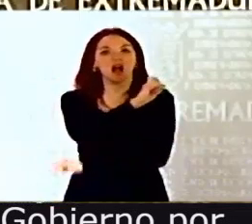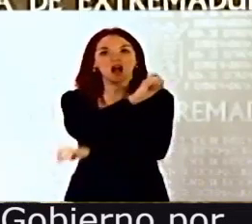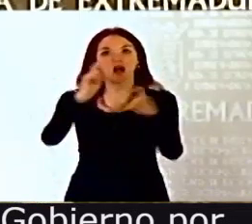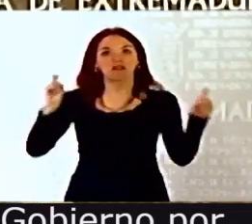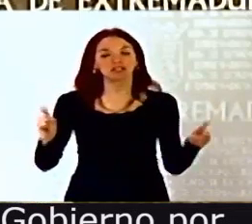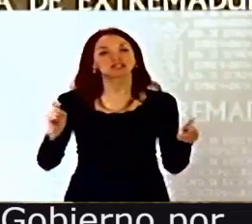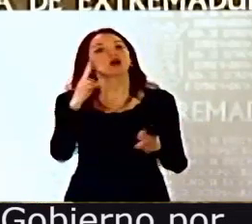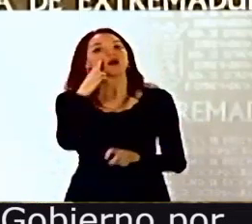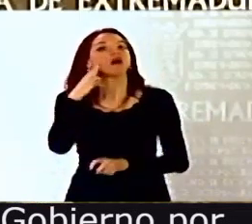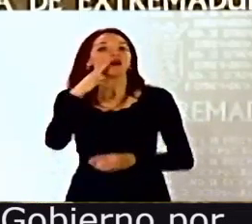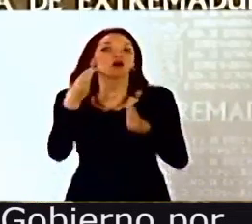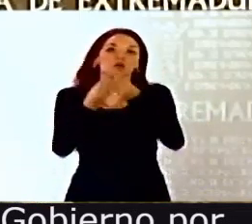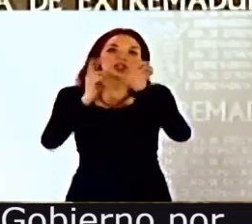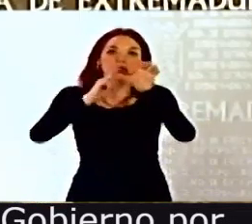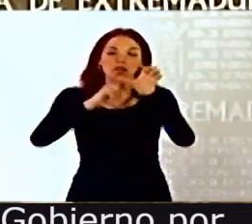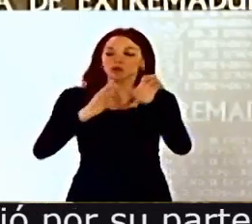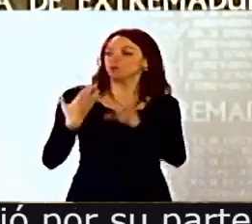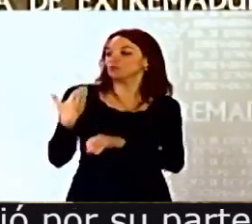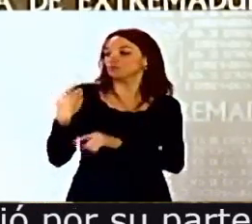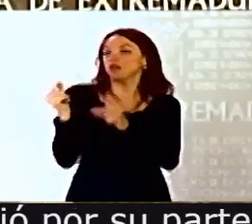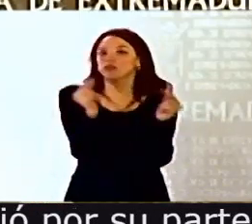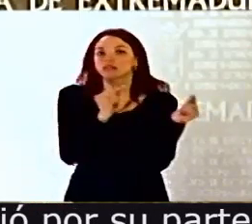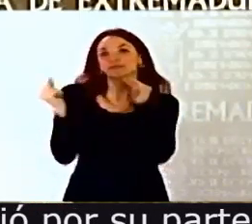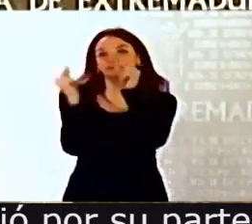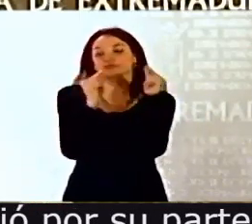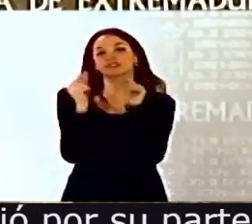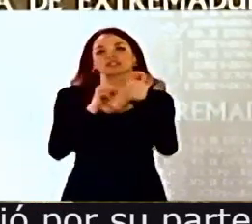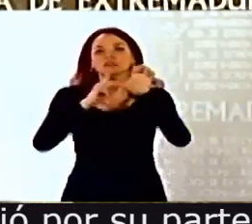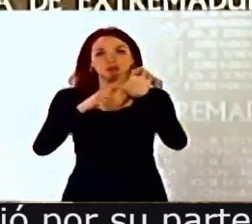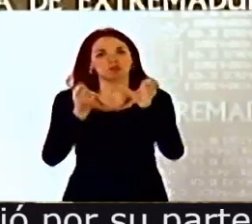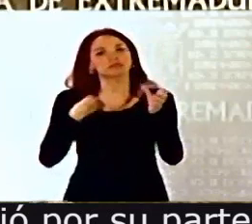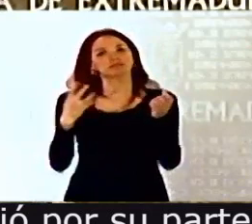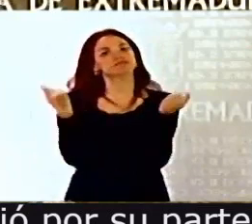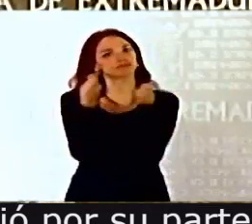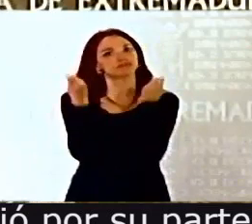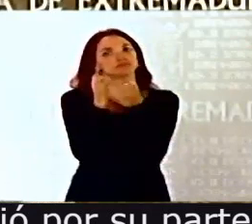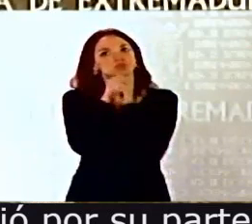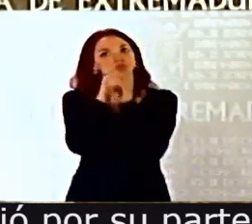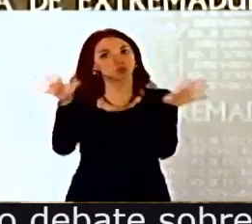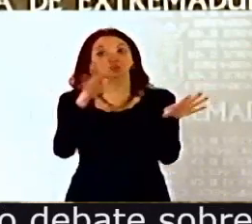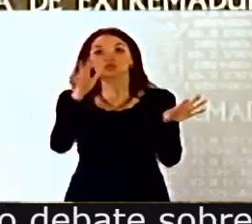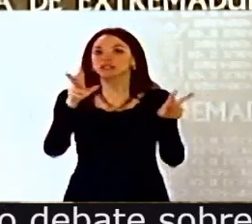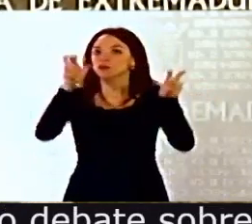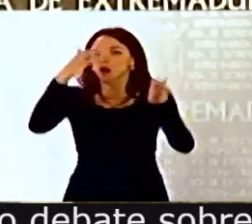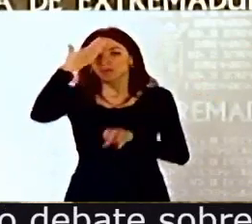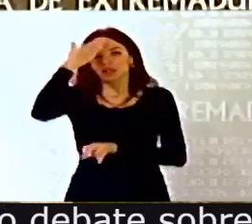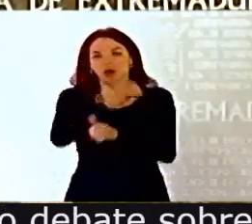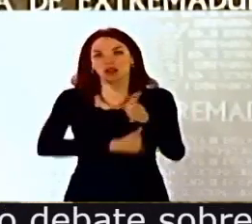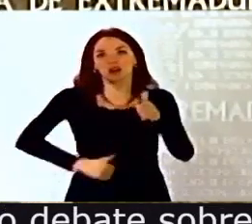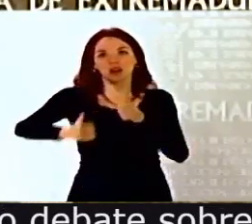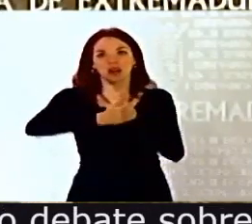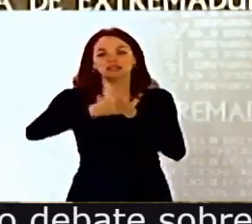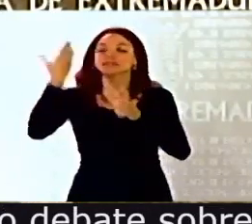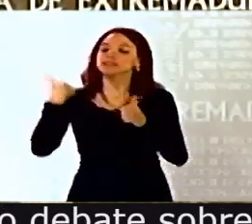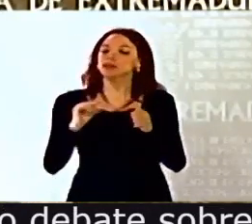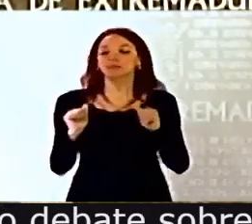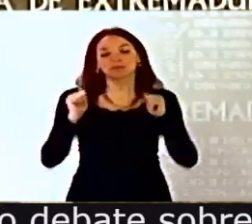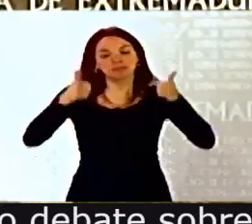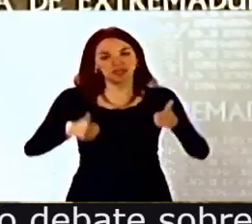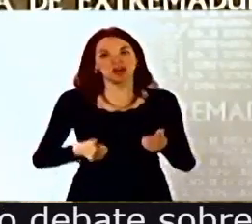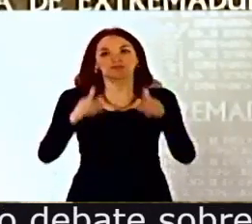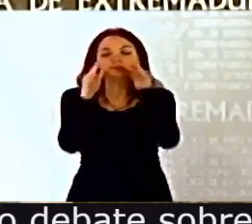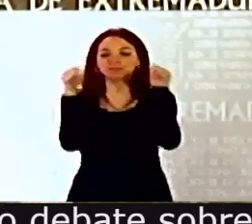de la Junta de Extremadura en el pasado debate del Estado de la región, que esta iba a ser una cuestión capital del Gobierno y, por tanto, tenemos que empezar a materializar